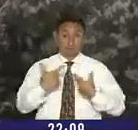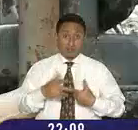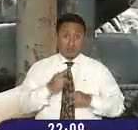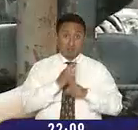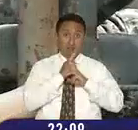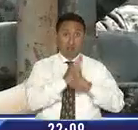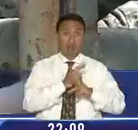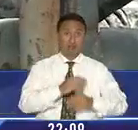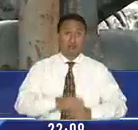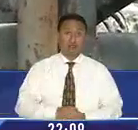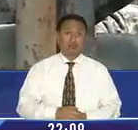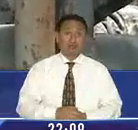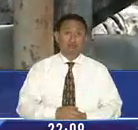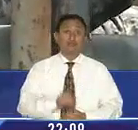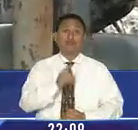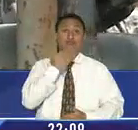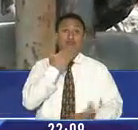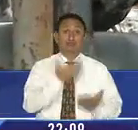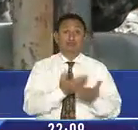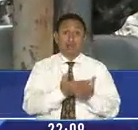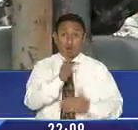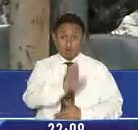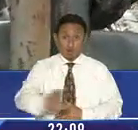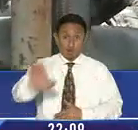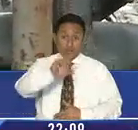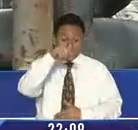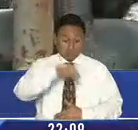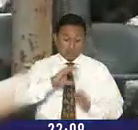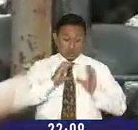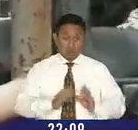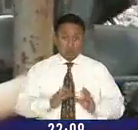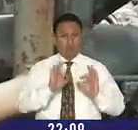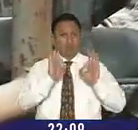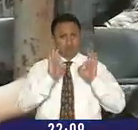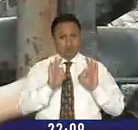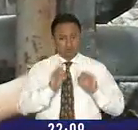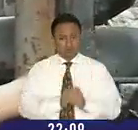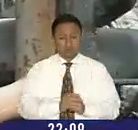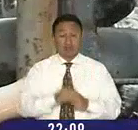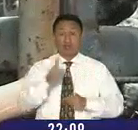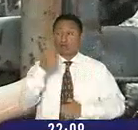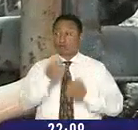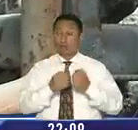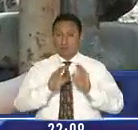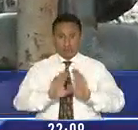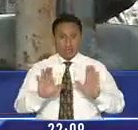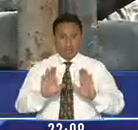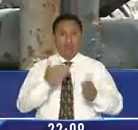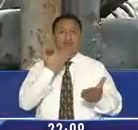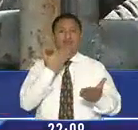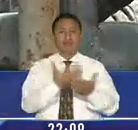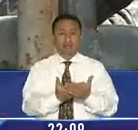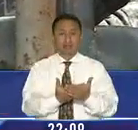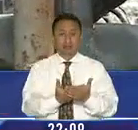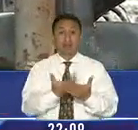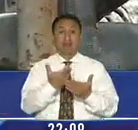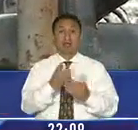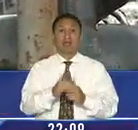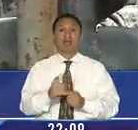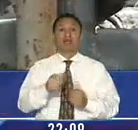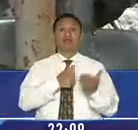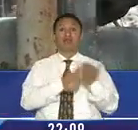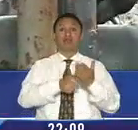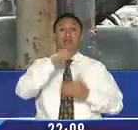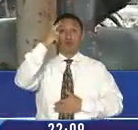respuesta. Agradecidos por el comportamiento que están ustedes haciendo en este momento y que no hay alteración del orden público. Les invita al señor ministro